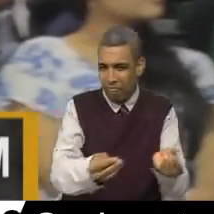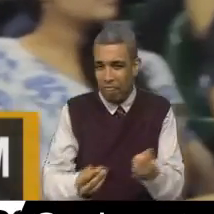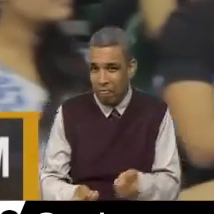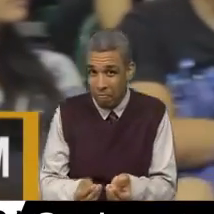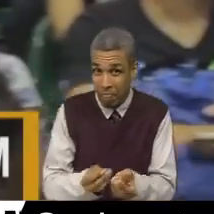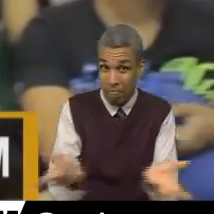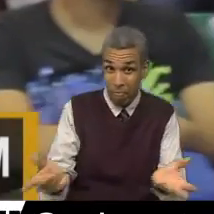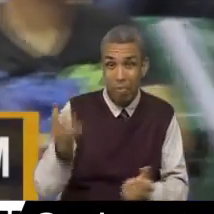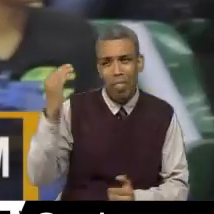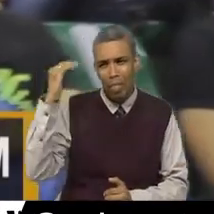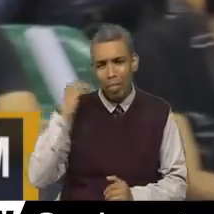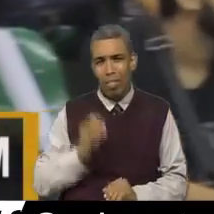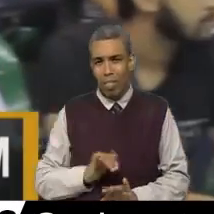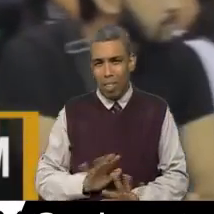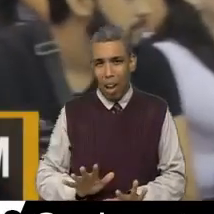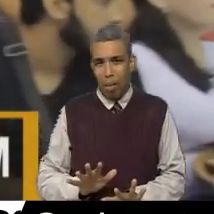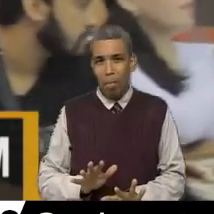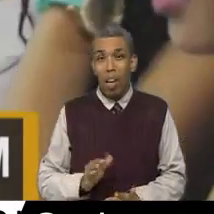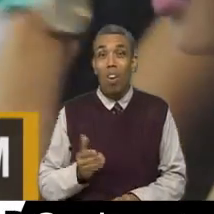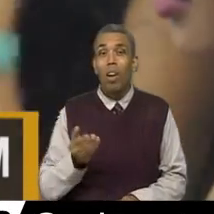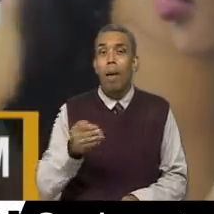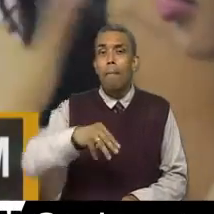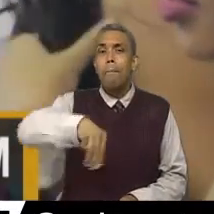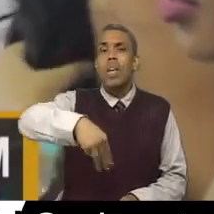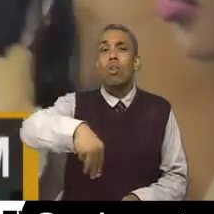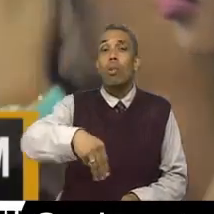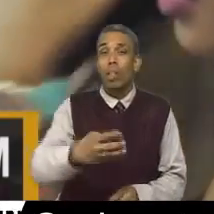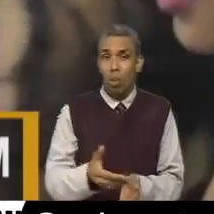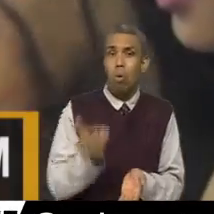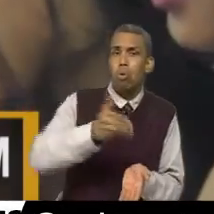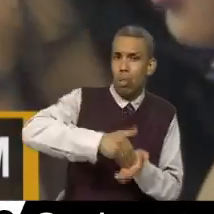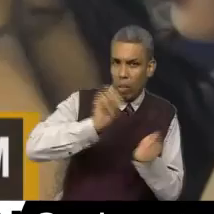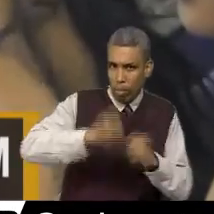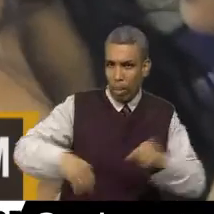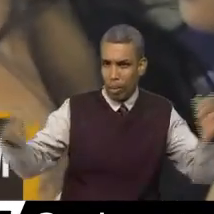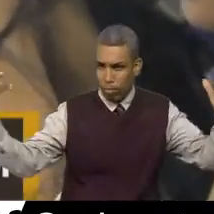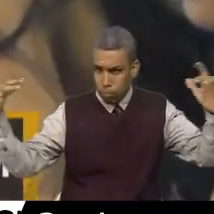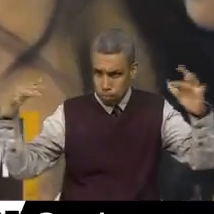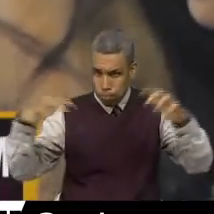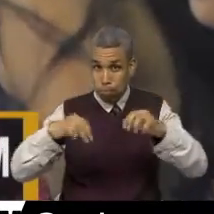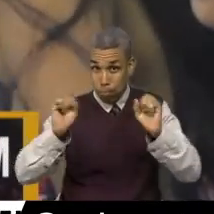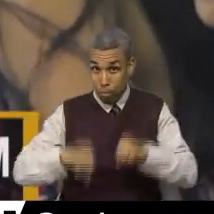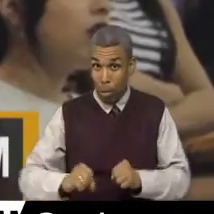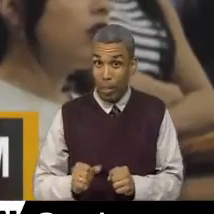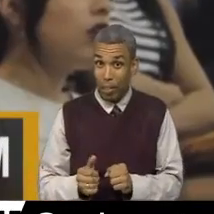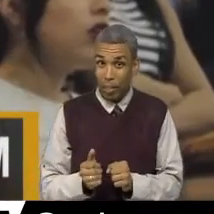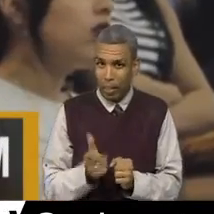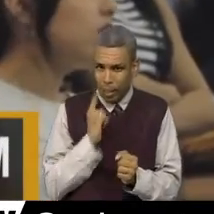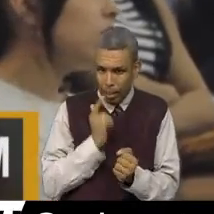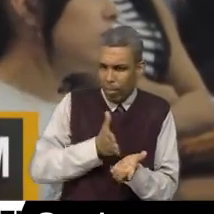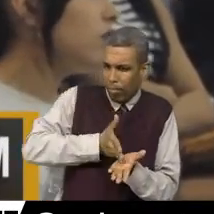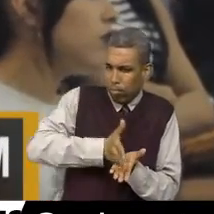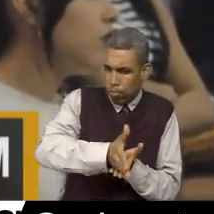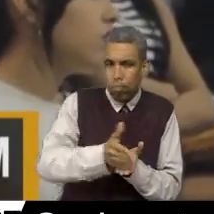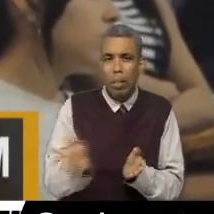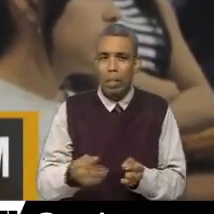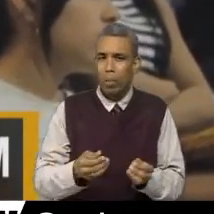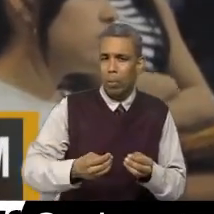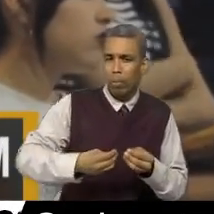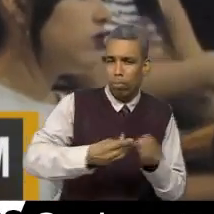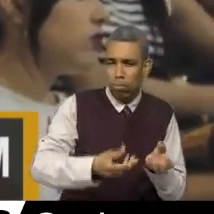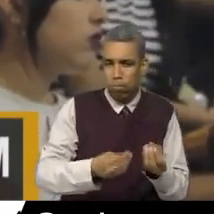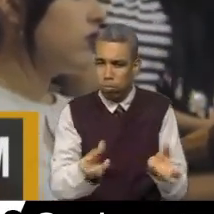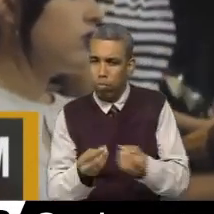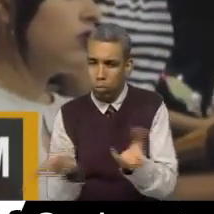este miércoles se darán cita en el segundo encuentro de becados 2017. El convenio beneficia a estudiantes que están vinculados a